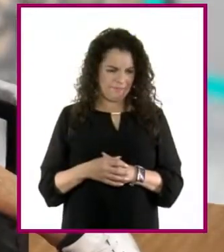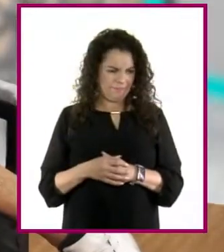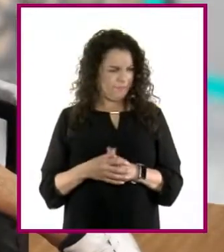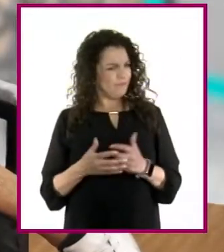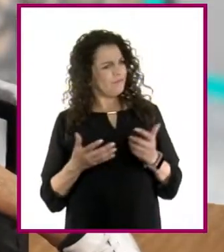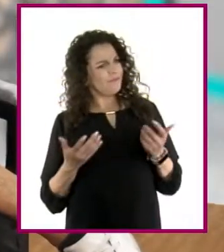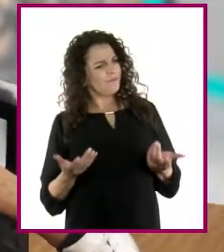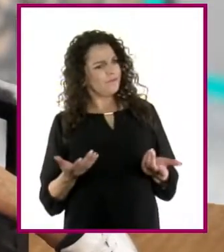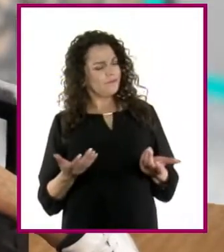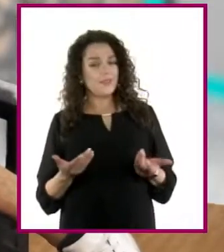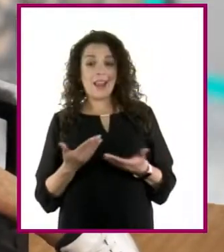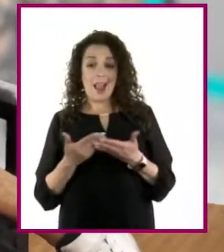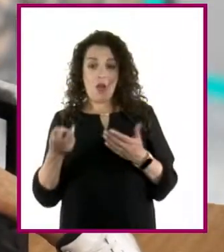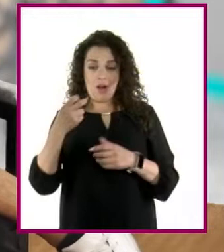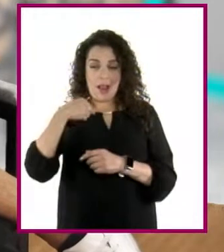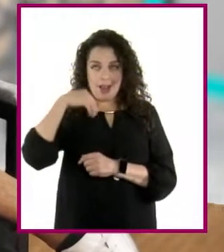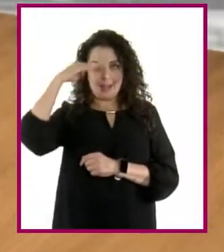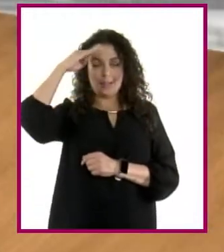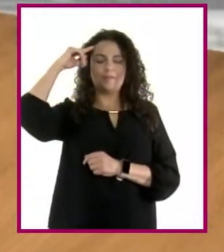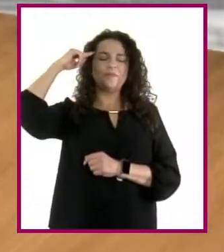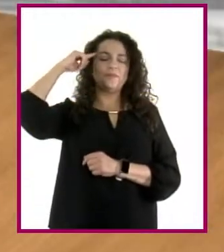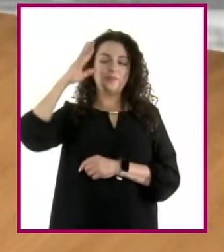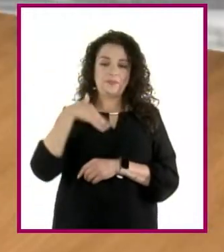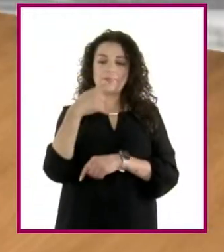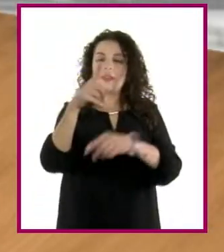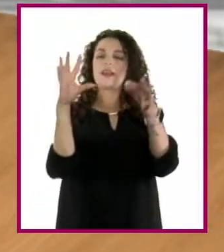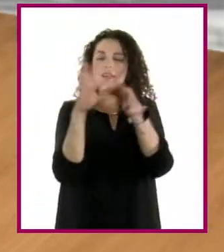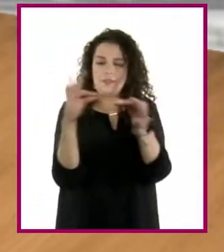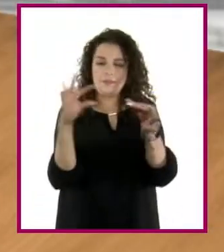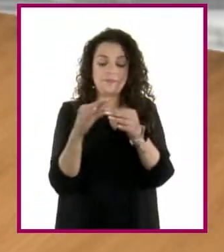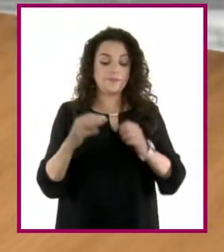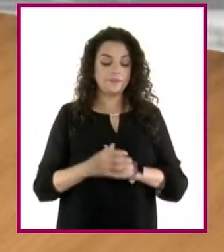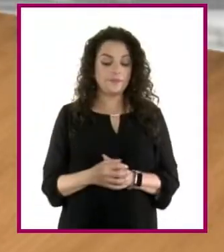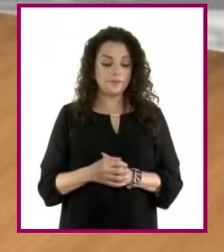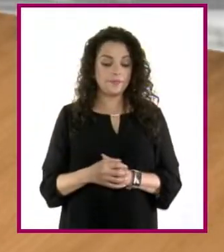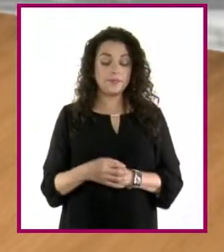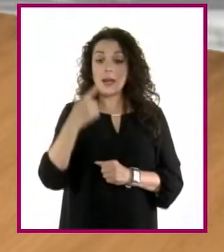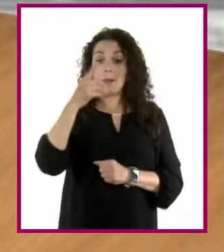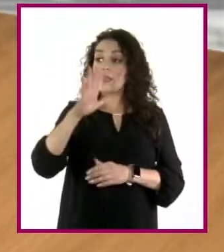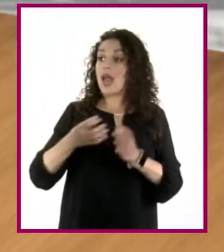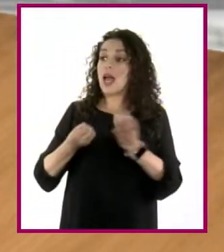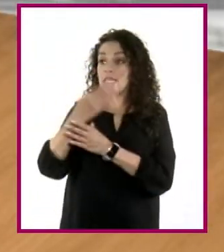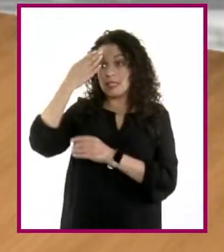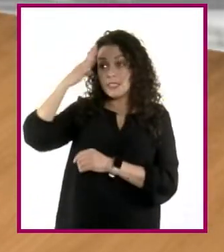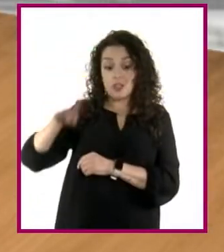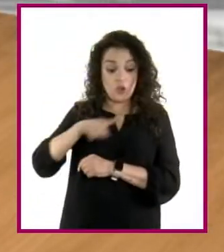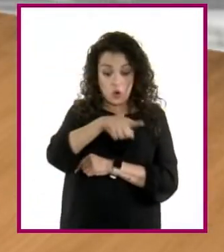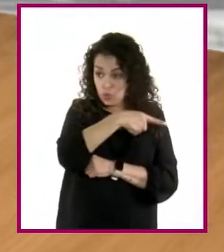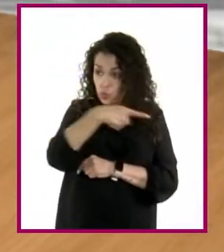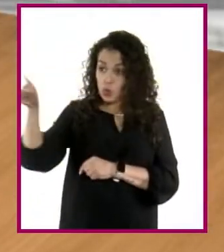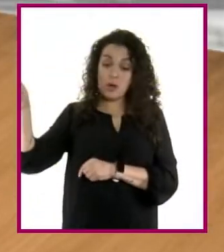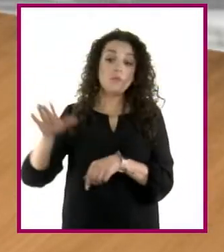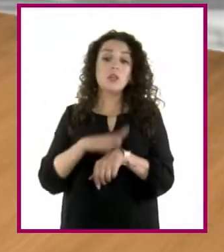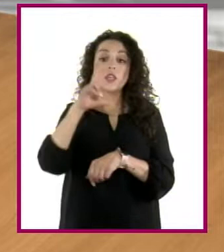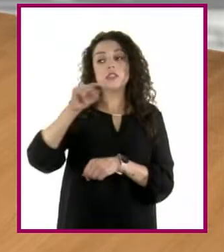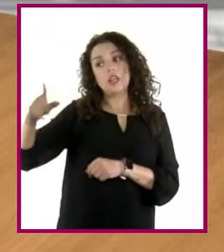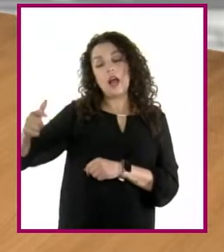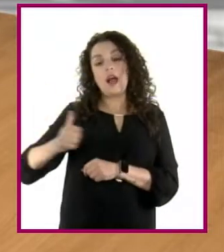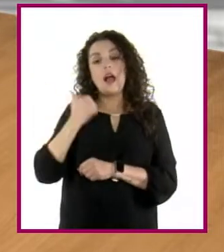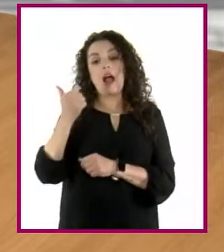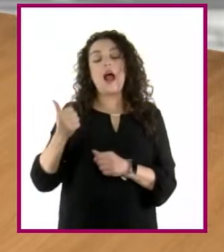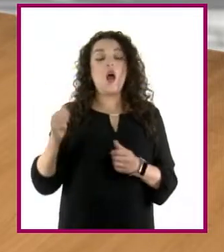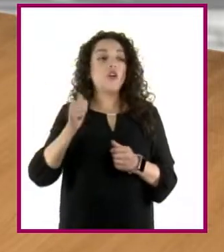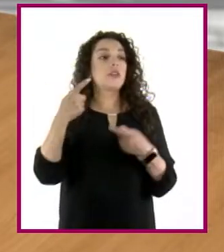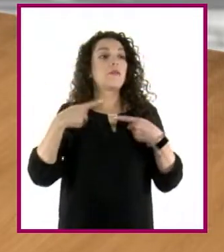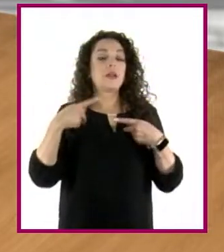me parece ahora. Déjate explico. Mira, ya salió de consulta a la señora. Córrelo, se va a meter alguien más. Es verdad. Cuídame